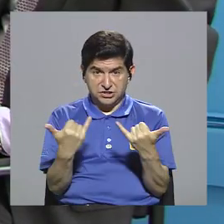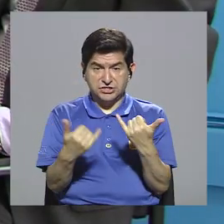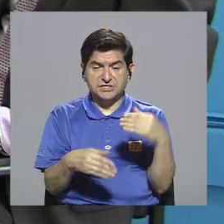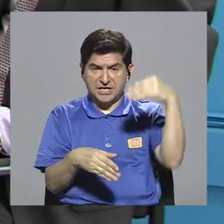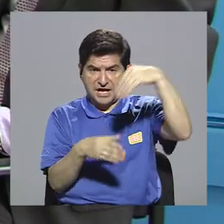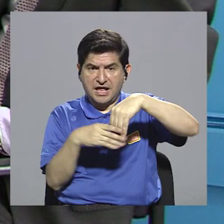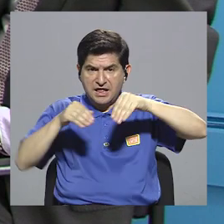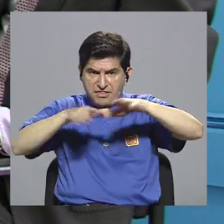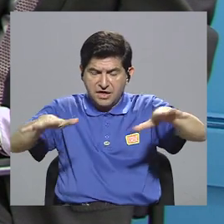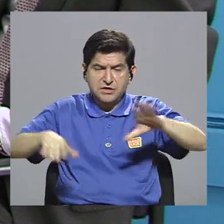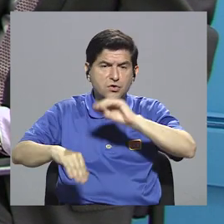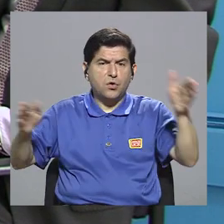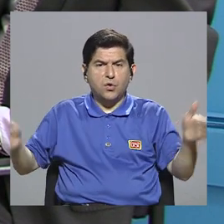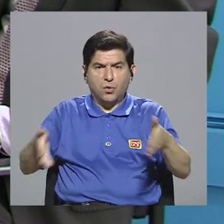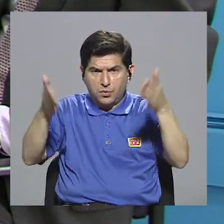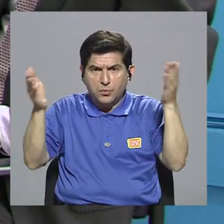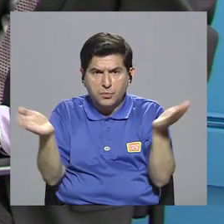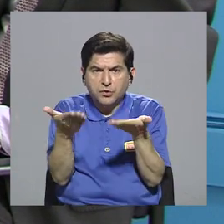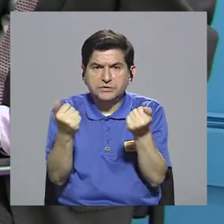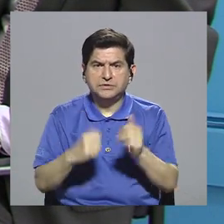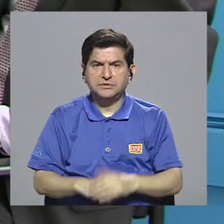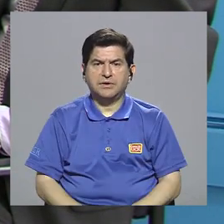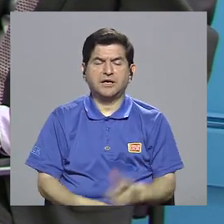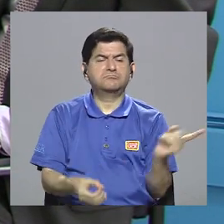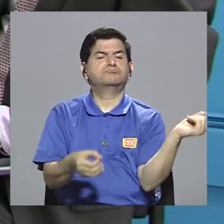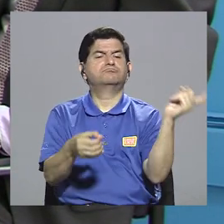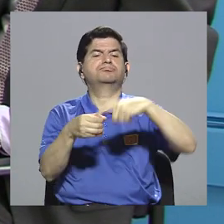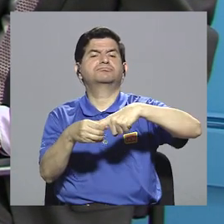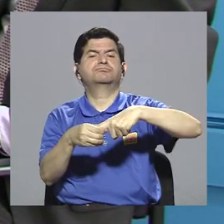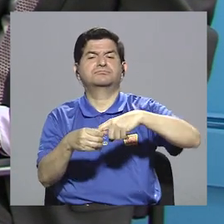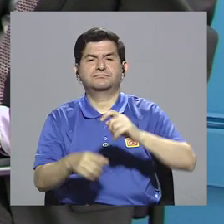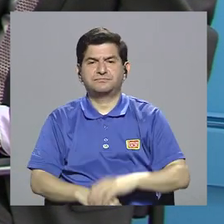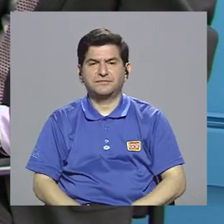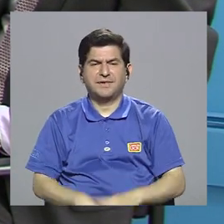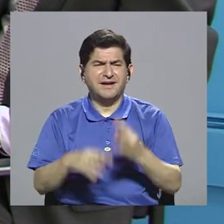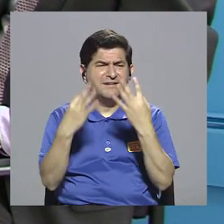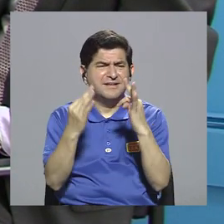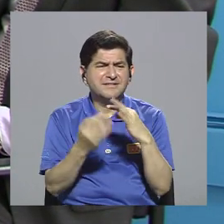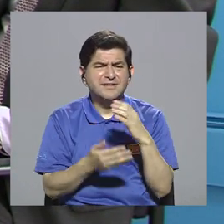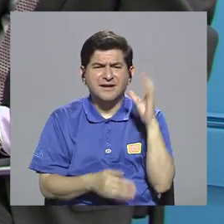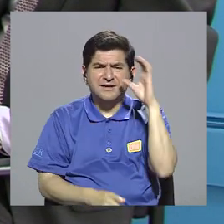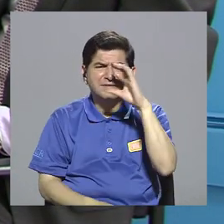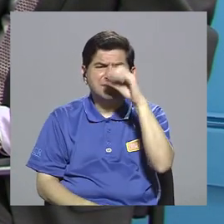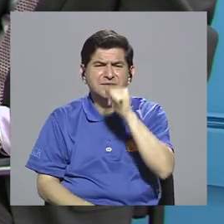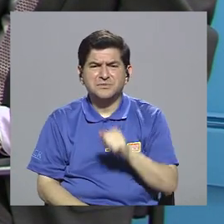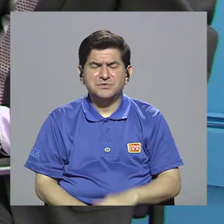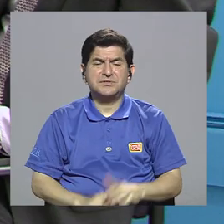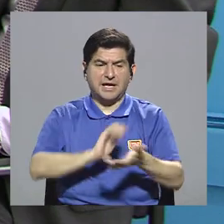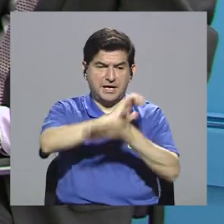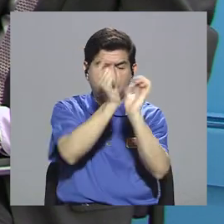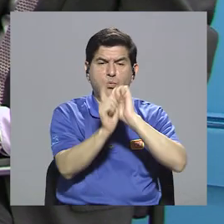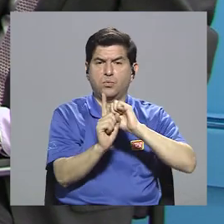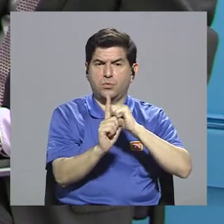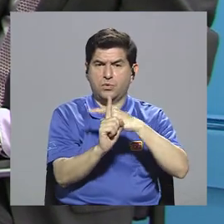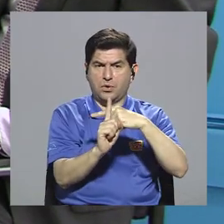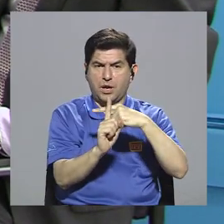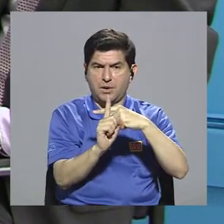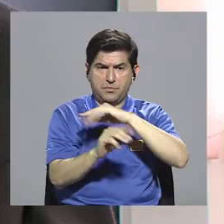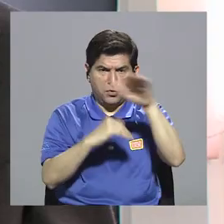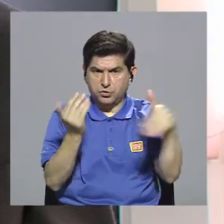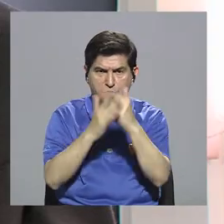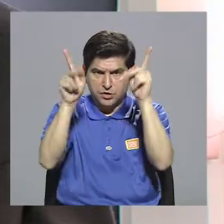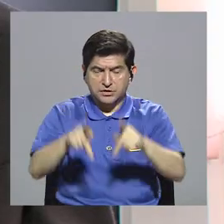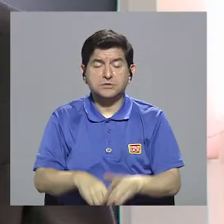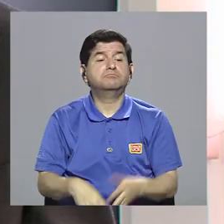en esta red o motivar digamos verdad que se involucren que buscar esos cambios positivos por